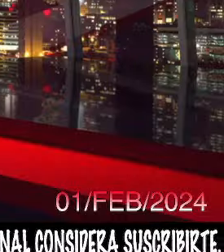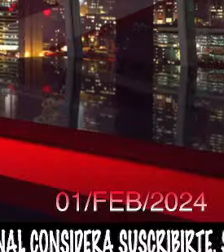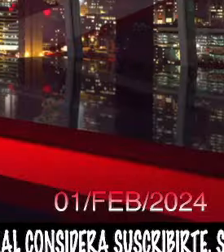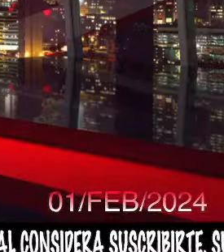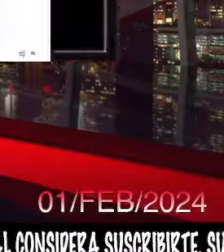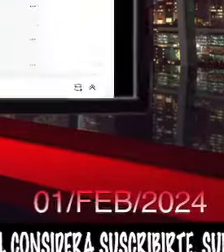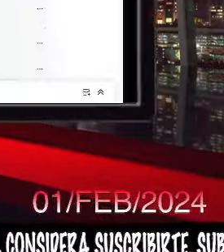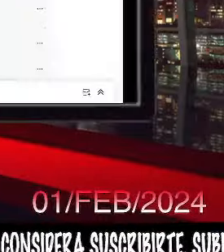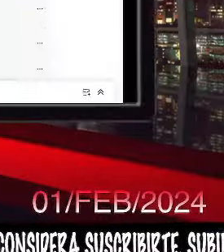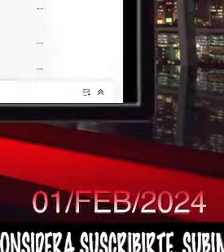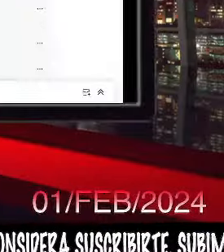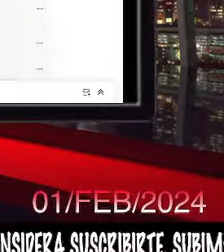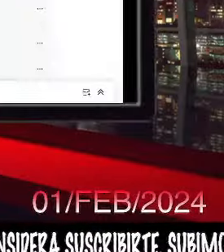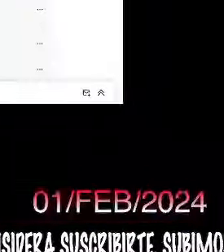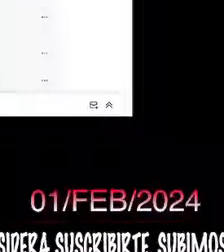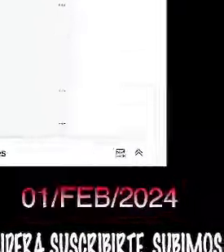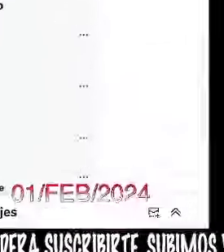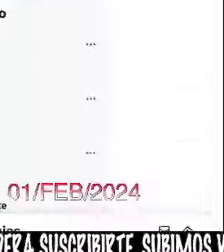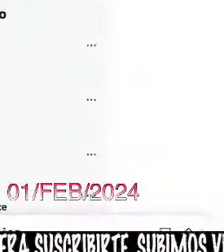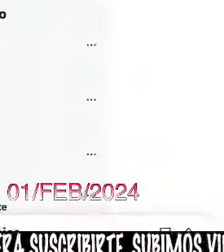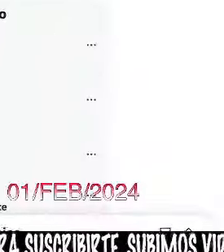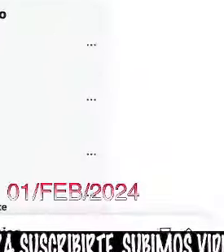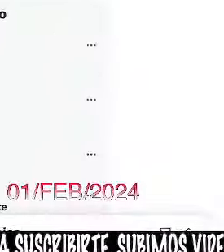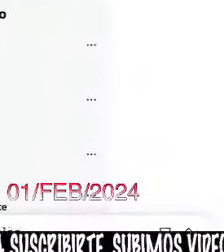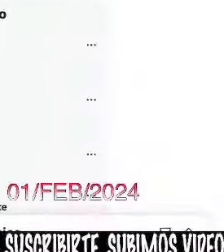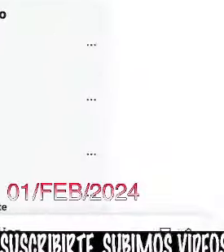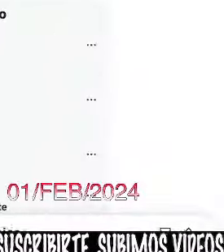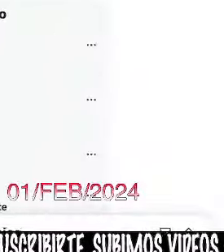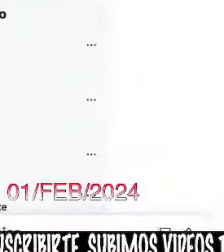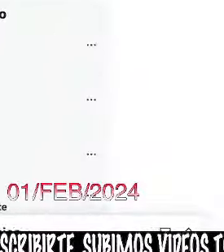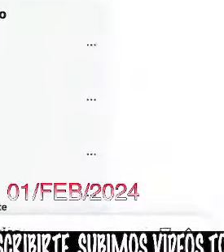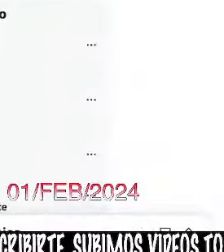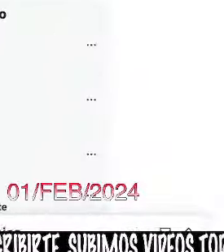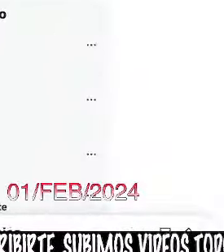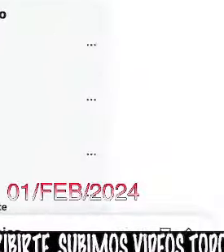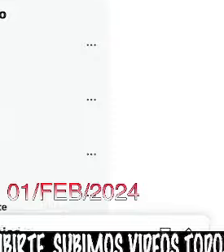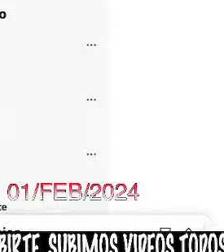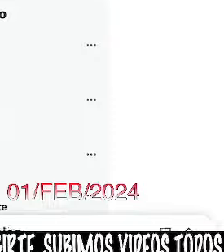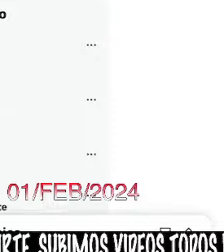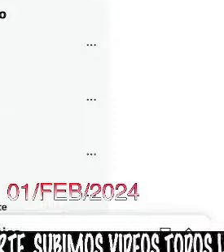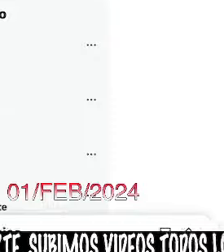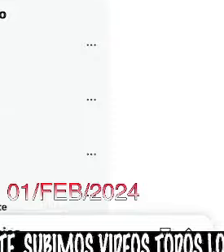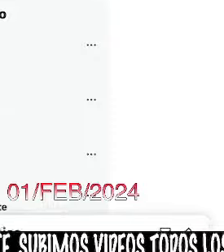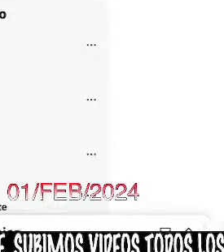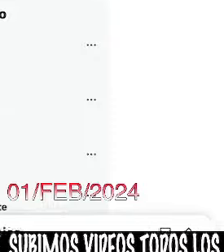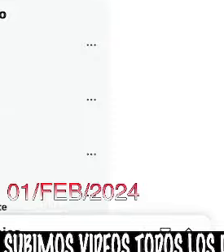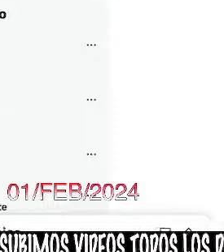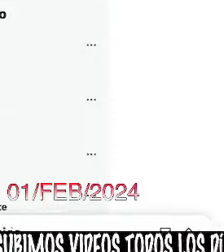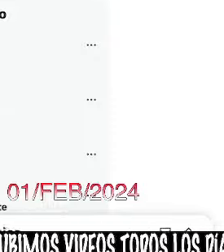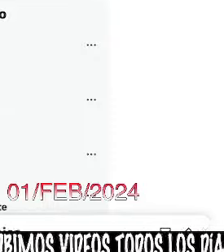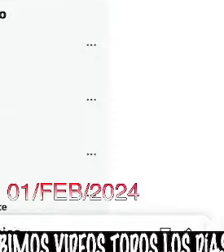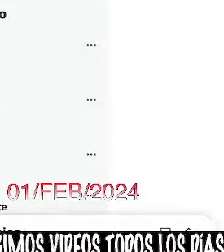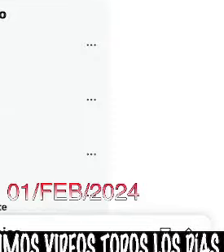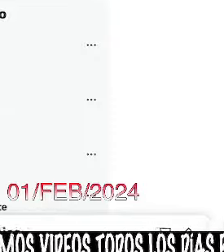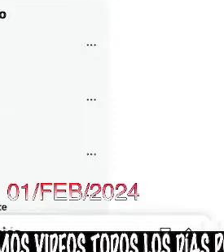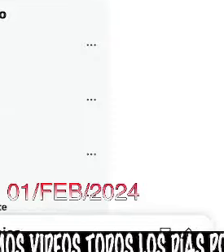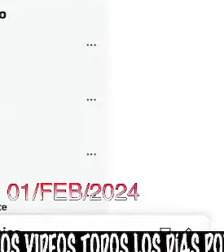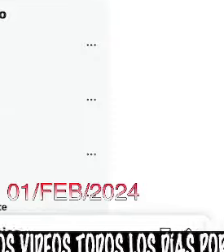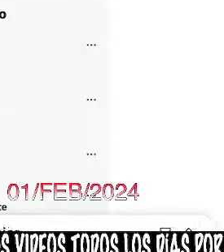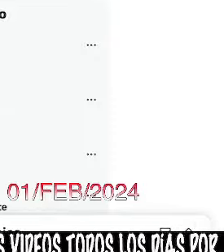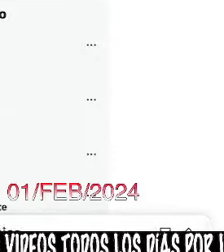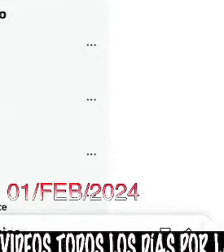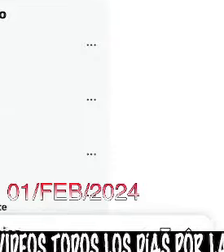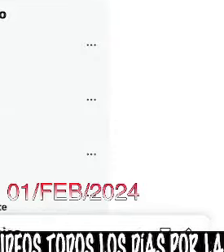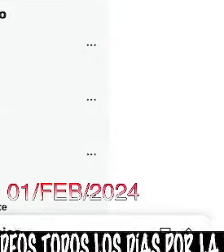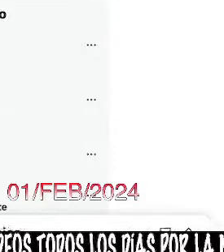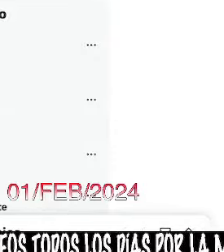ya en redes sociales le dicen, ¡ay, qué bueno que recibiste a Fernández Noroña y le diste su primera vacuna en la herradura